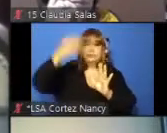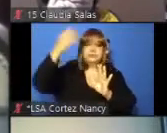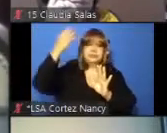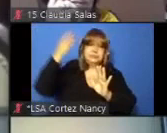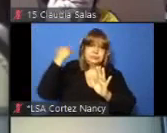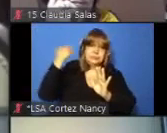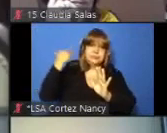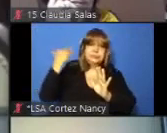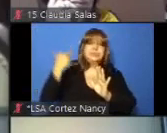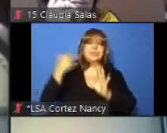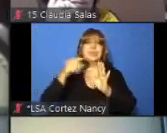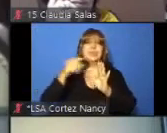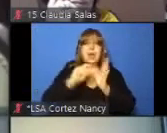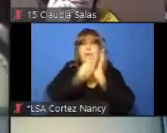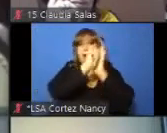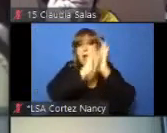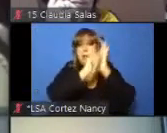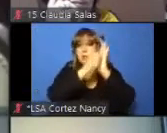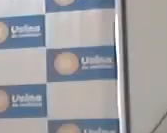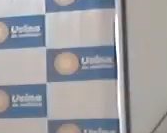desde que votamos la emergencia, tuvimos